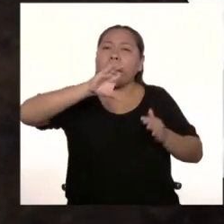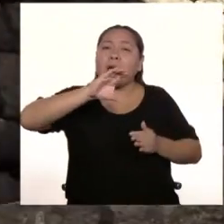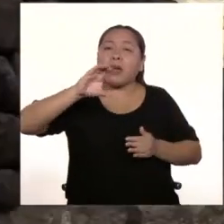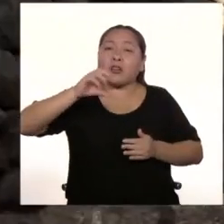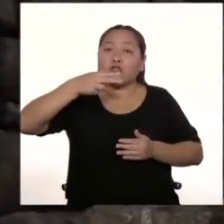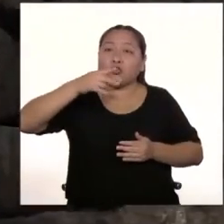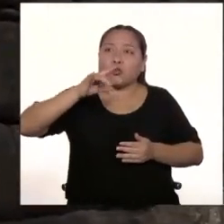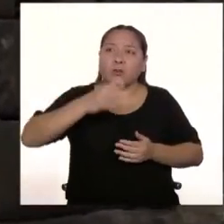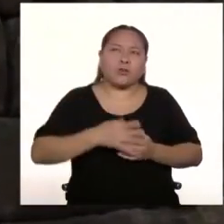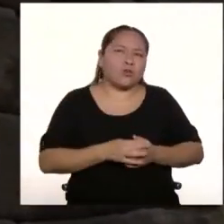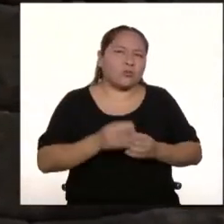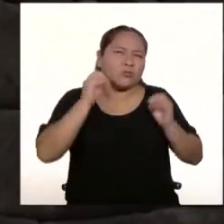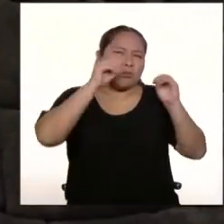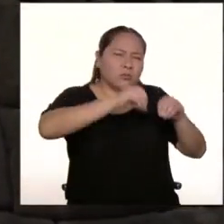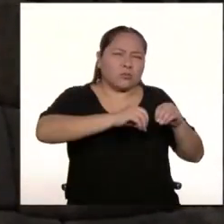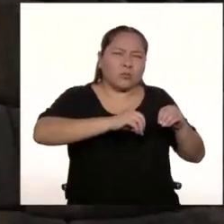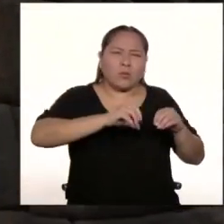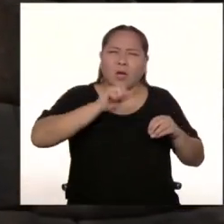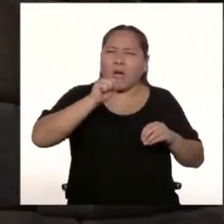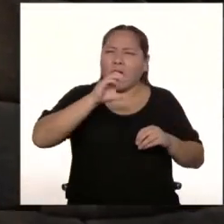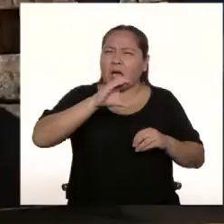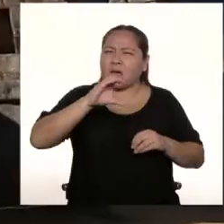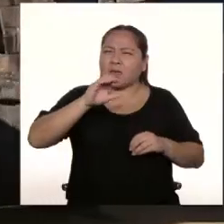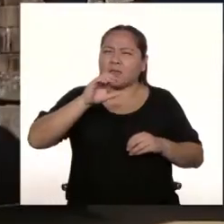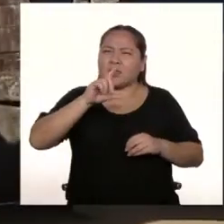¿Un Aguiahuasi?